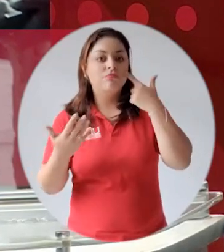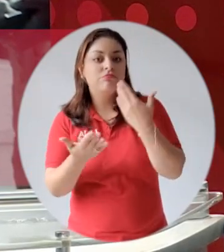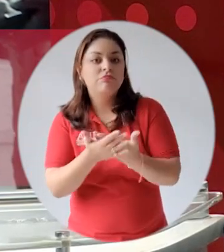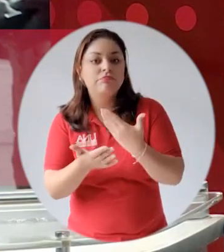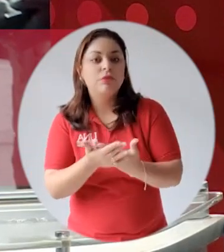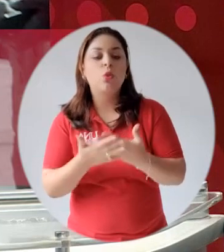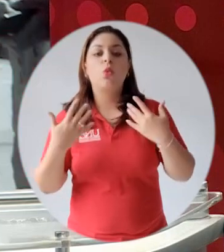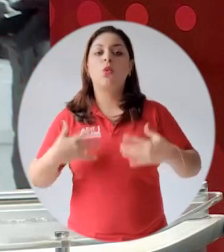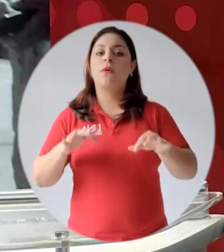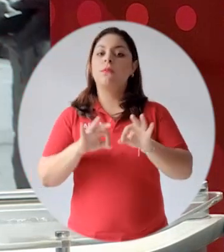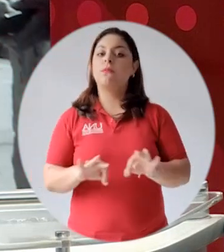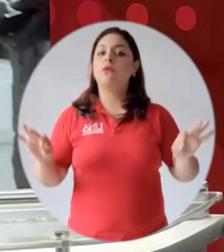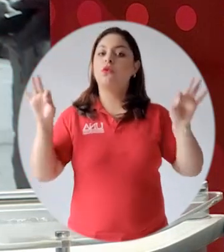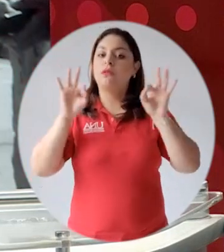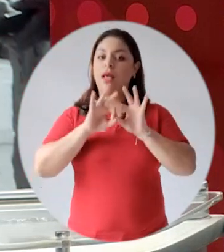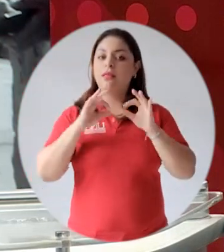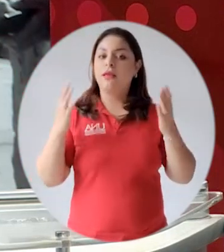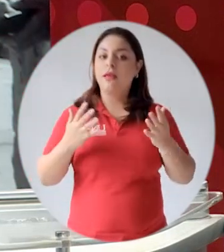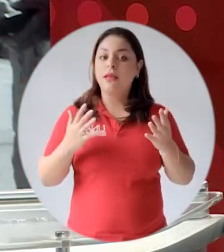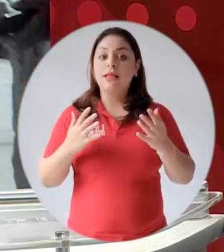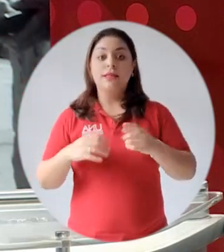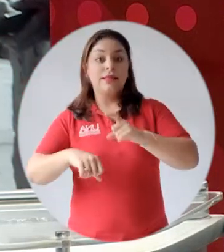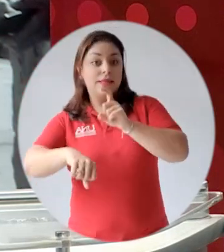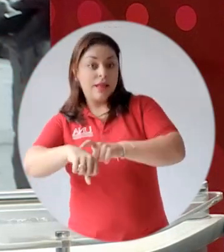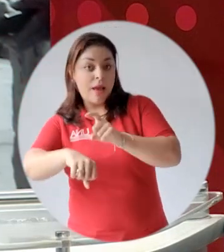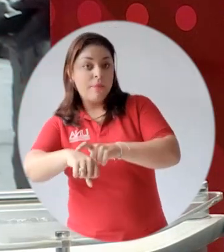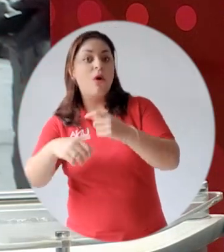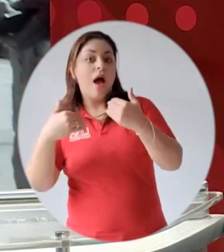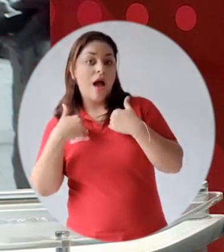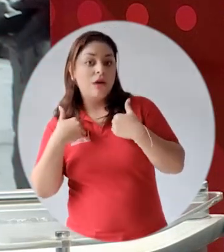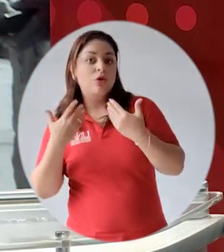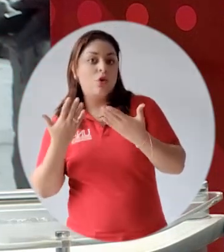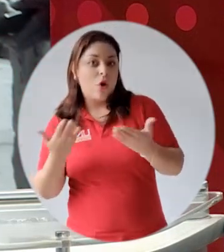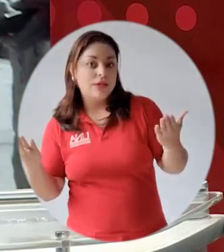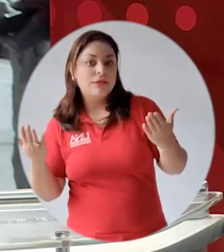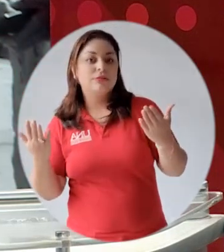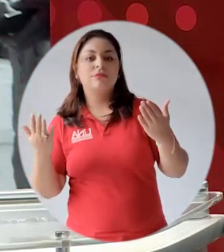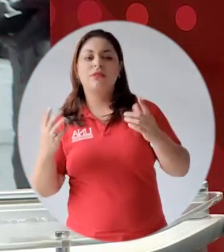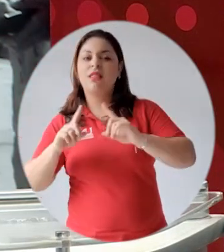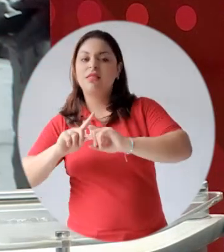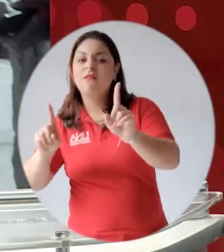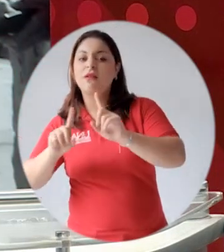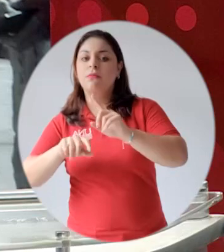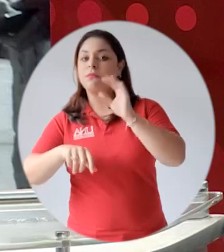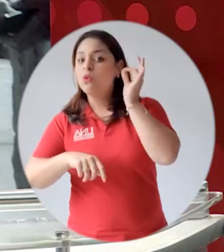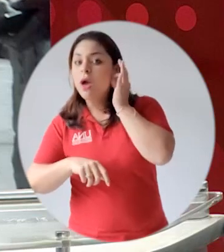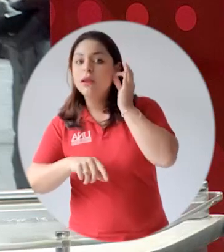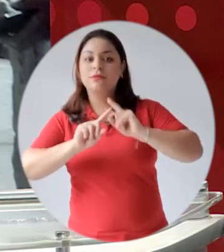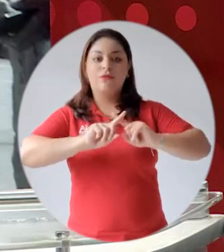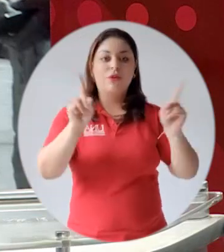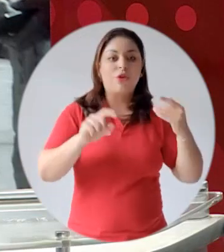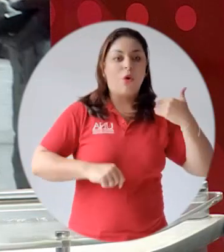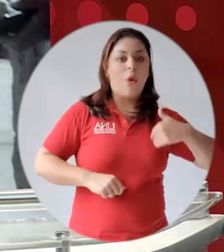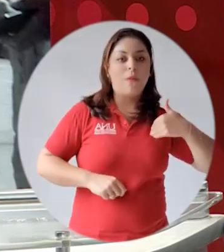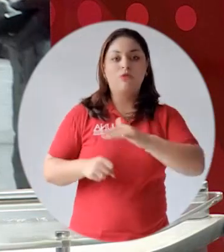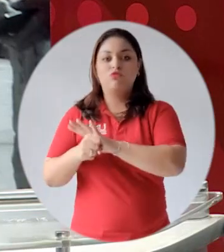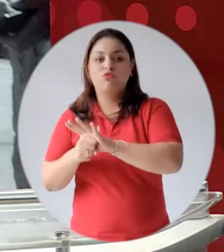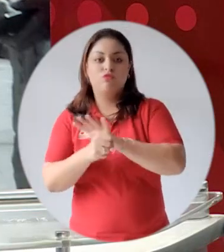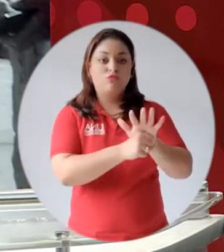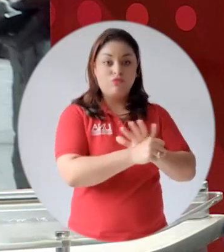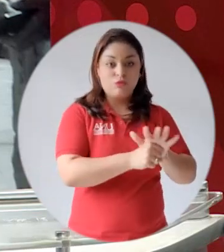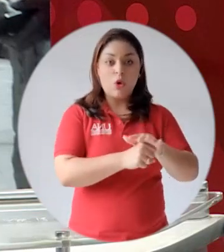importantes entre el tiempo que tienen para determinadas cosas los hombres y las mujeres. Para hablar de este tema nos acompaña